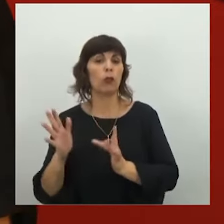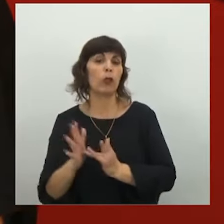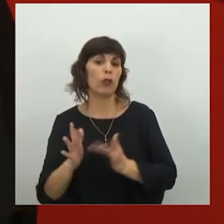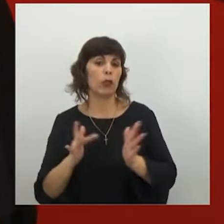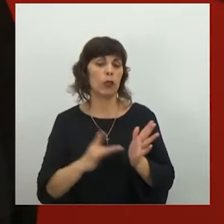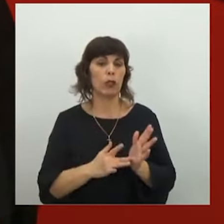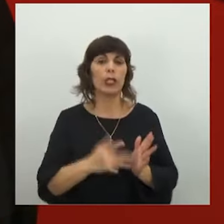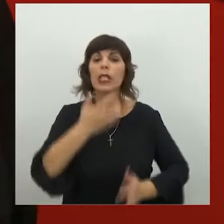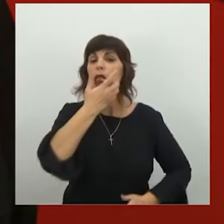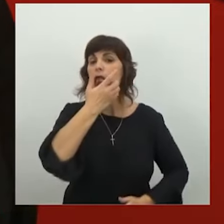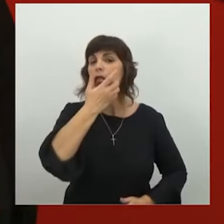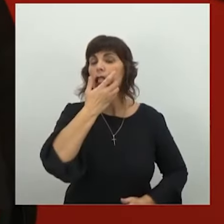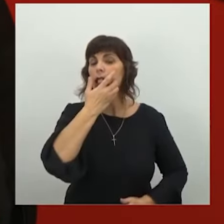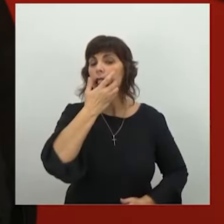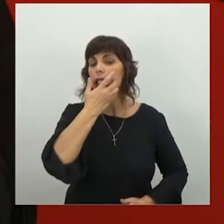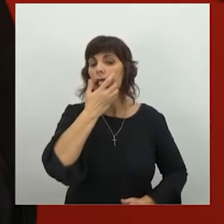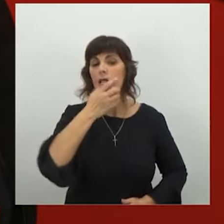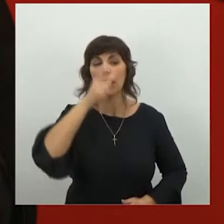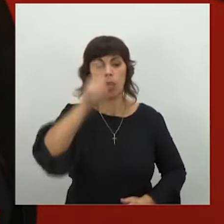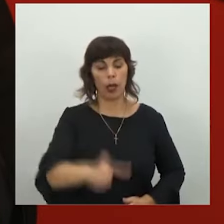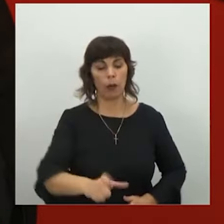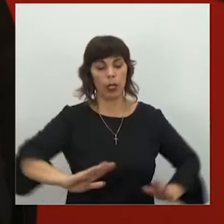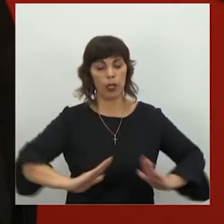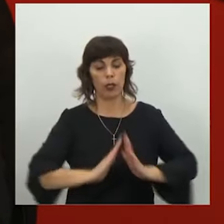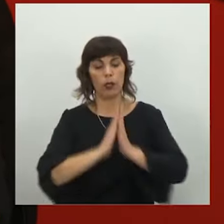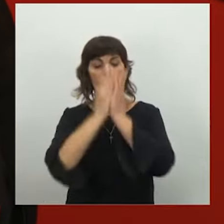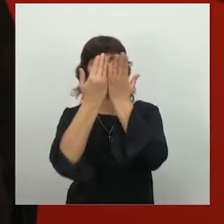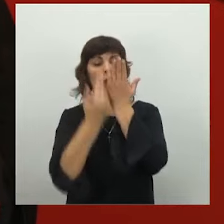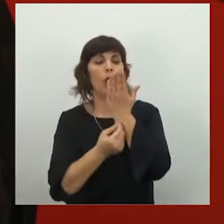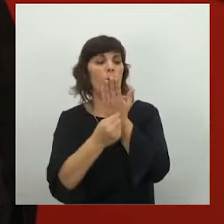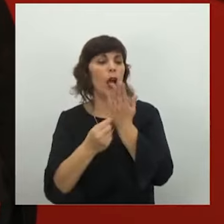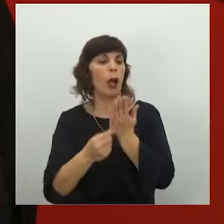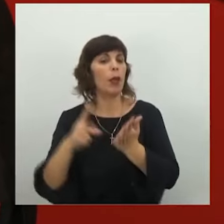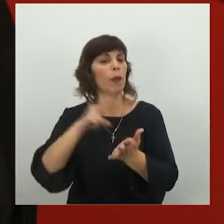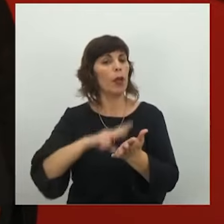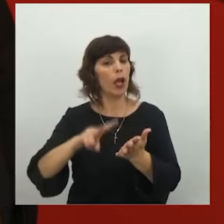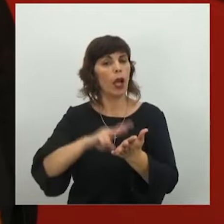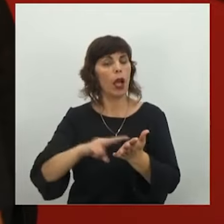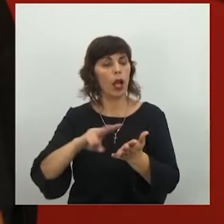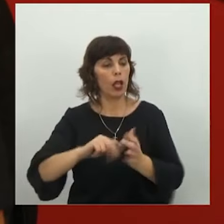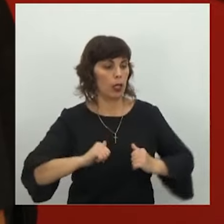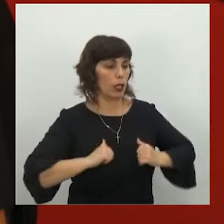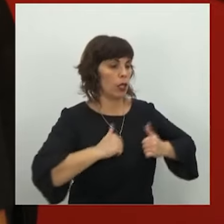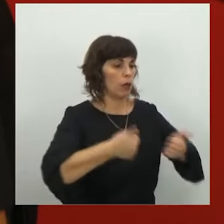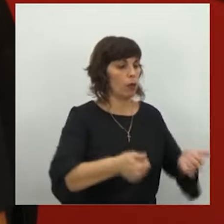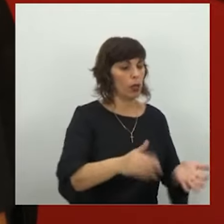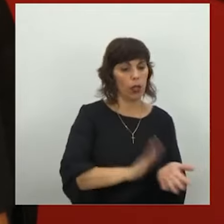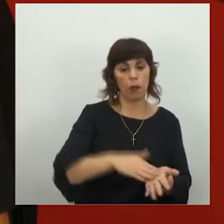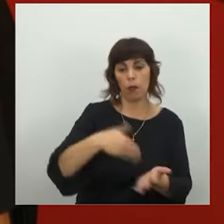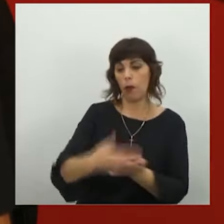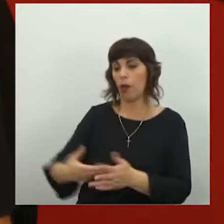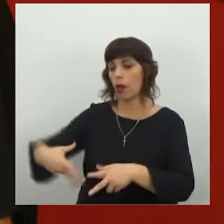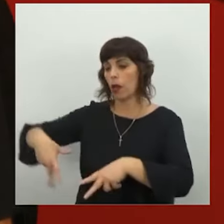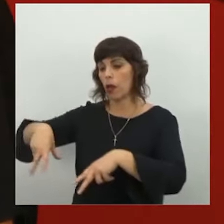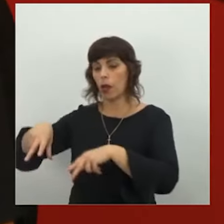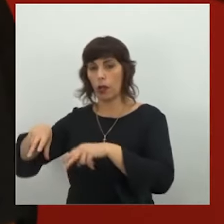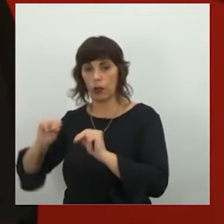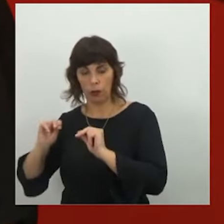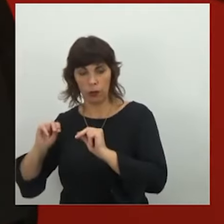lee la Biblia en la medida cronológicamente, cuando uno lee la Biblia, entonces de